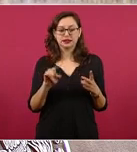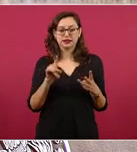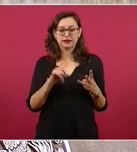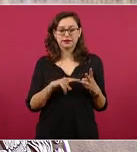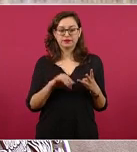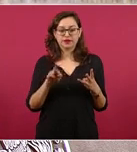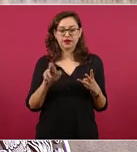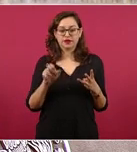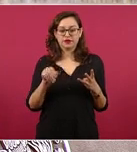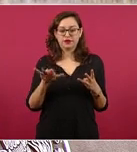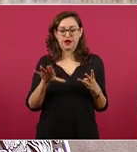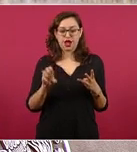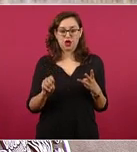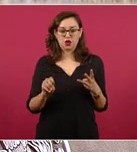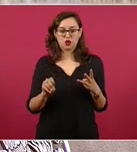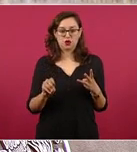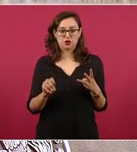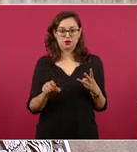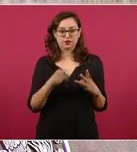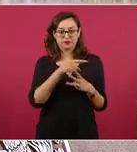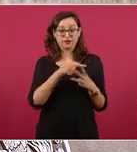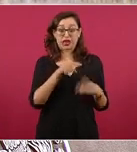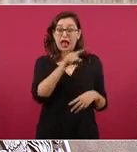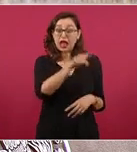como Franco.